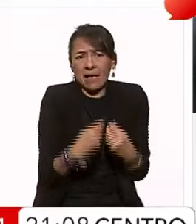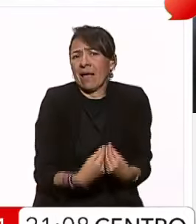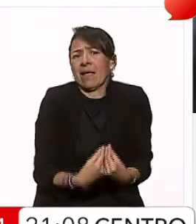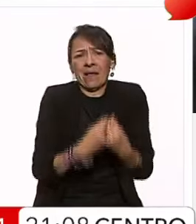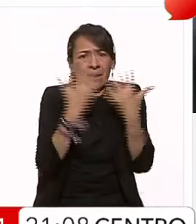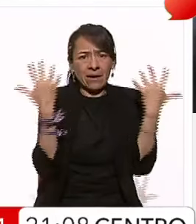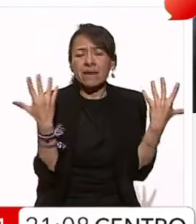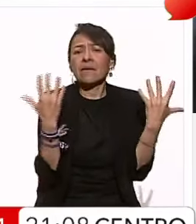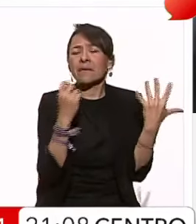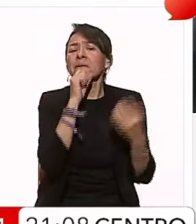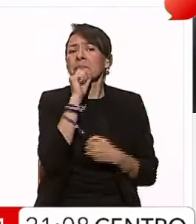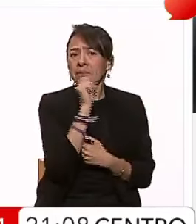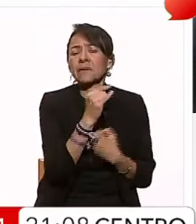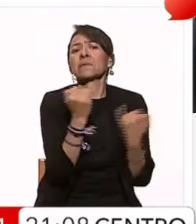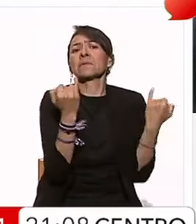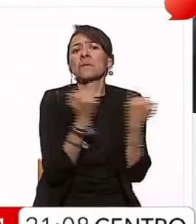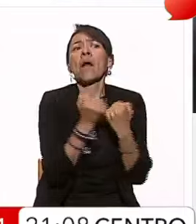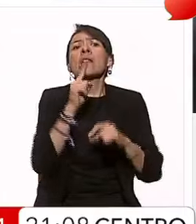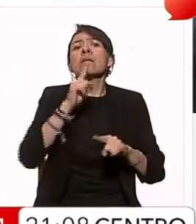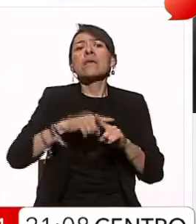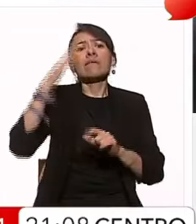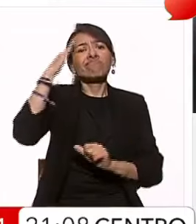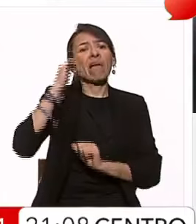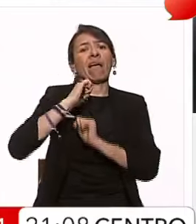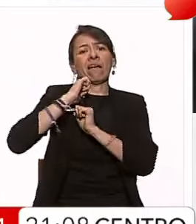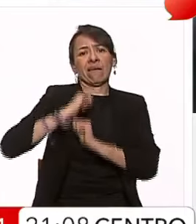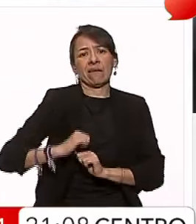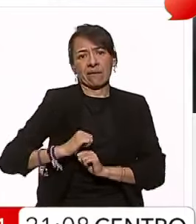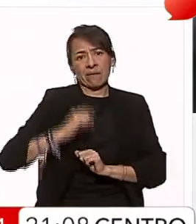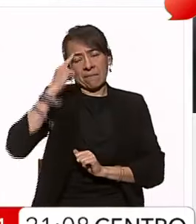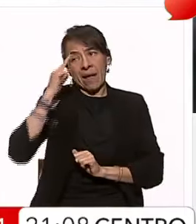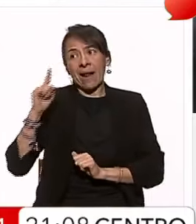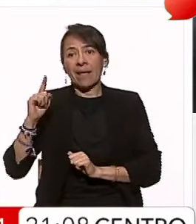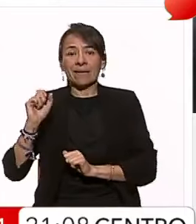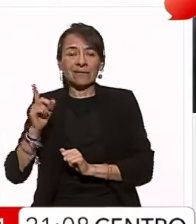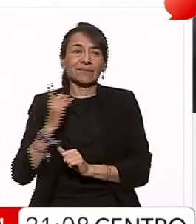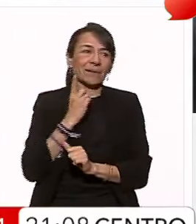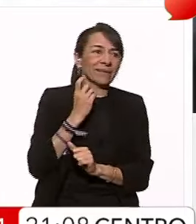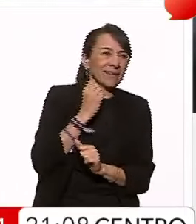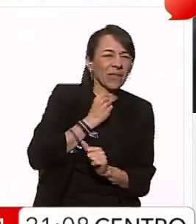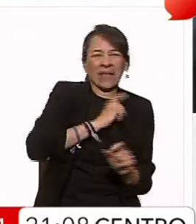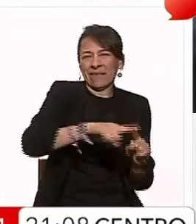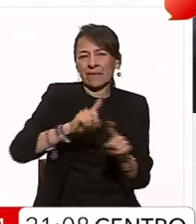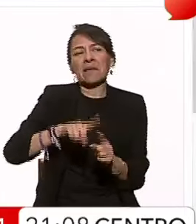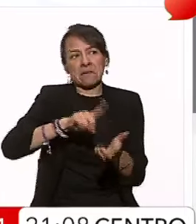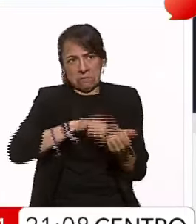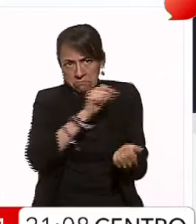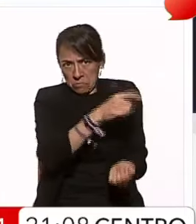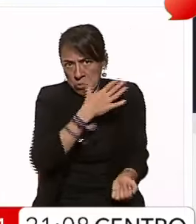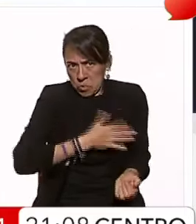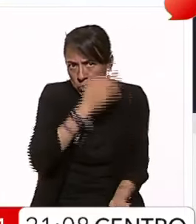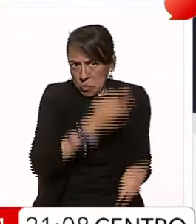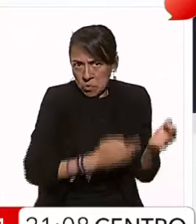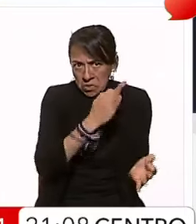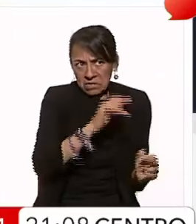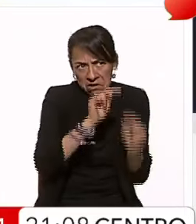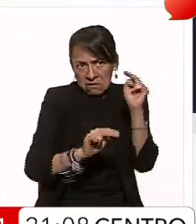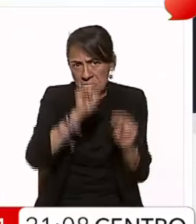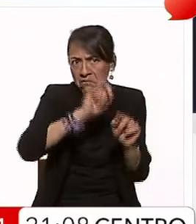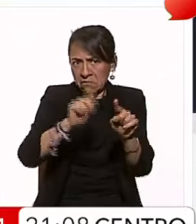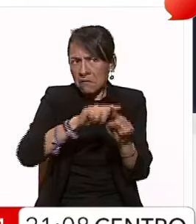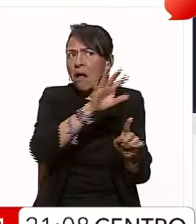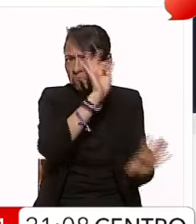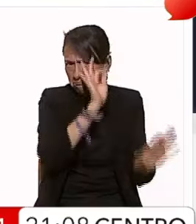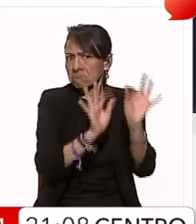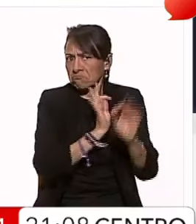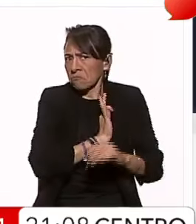elegir impartidores de justicia en todos los niveles es importante